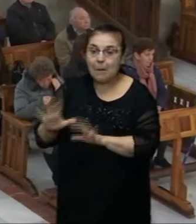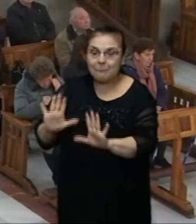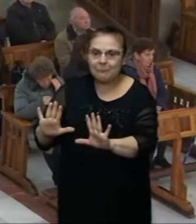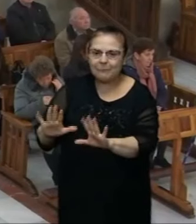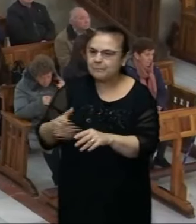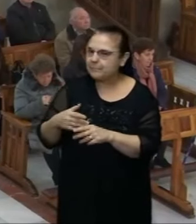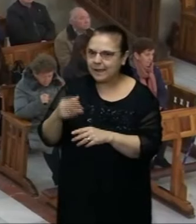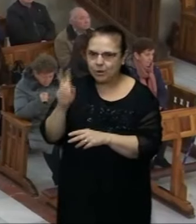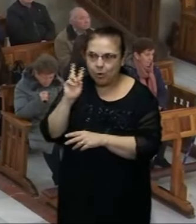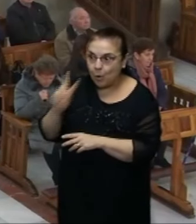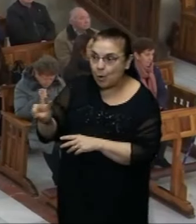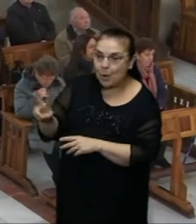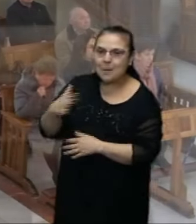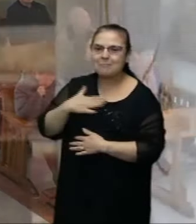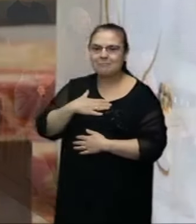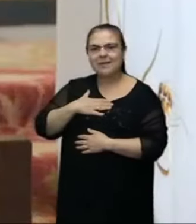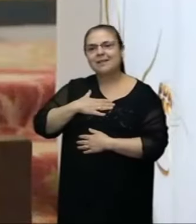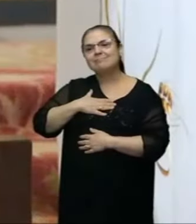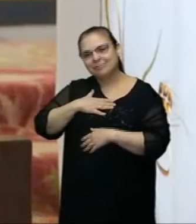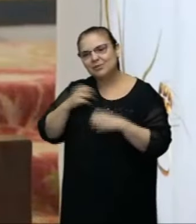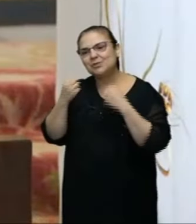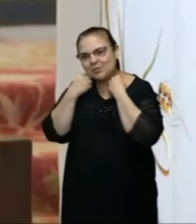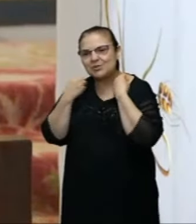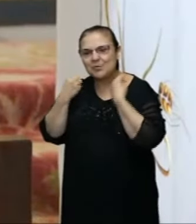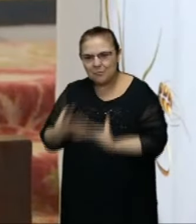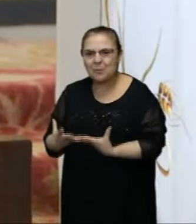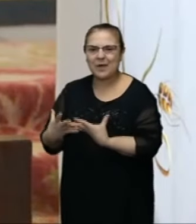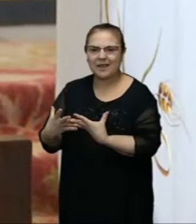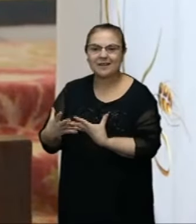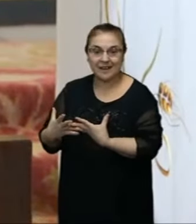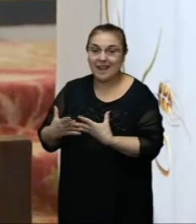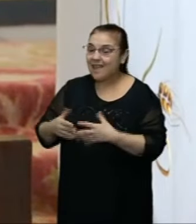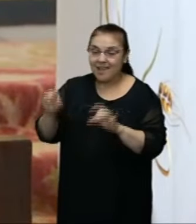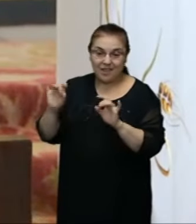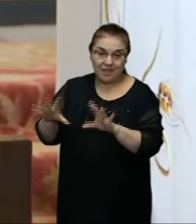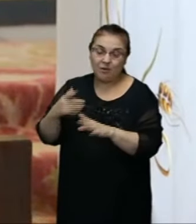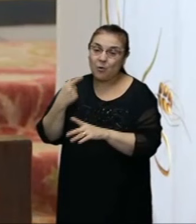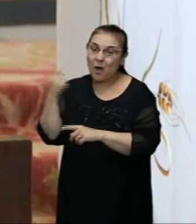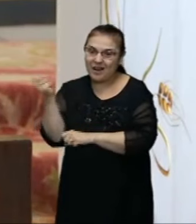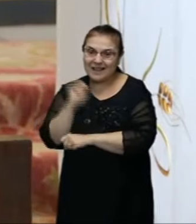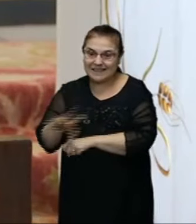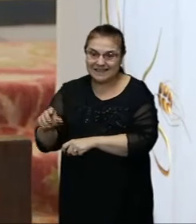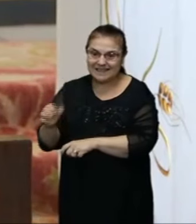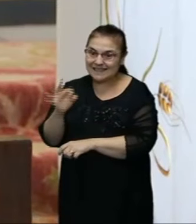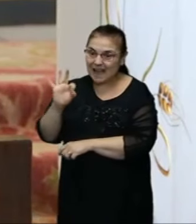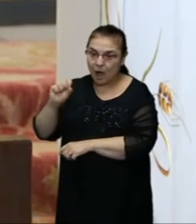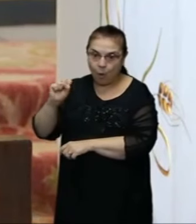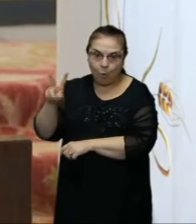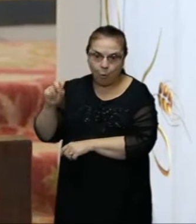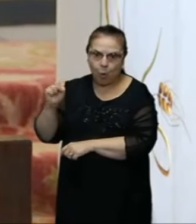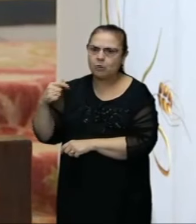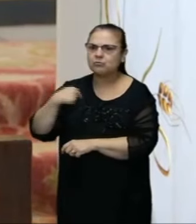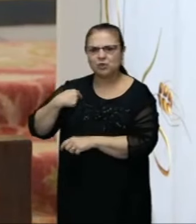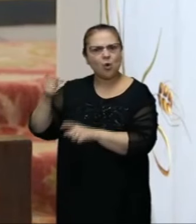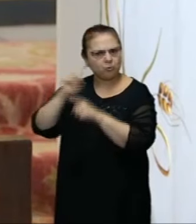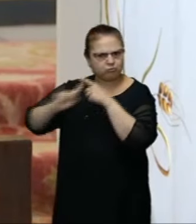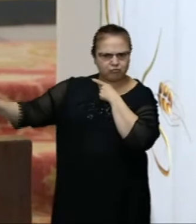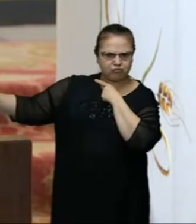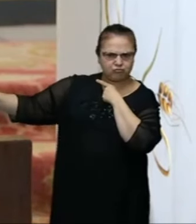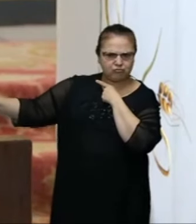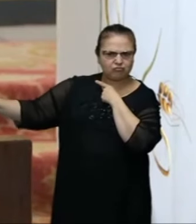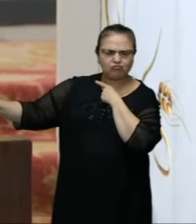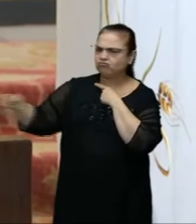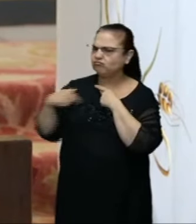pero no apartaré de él mi benevolencia, como la aparté de Saúl, al que alejé de mi